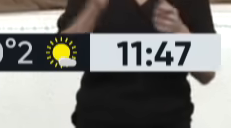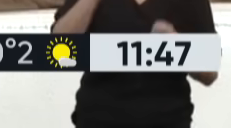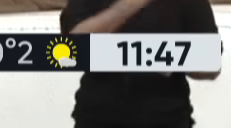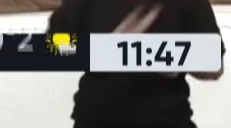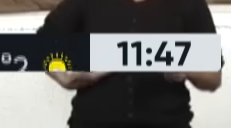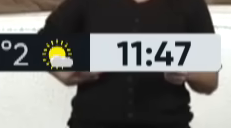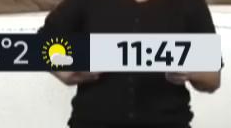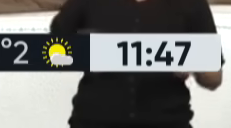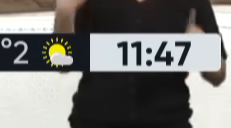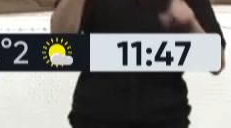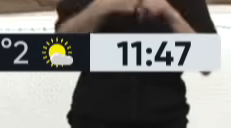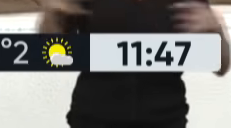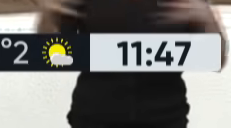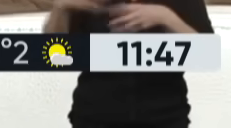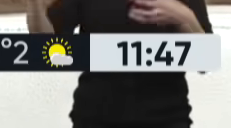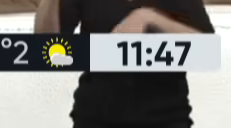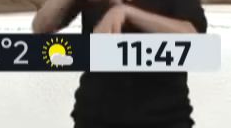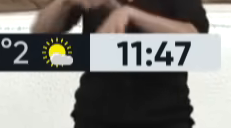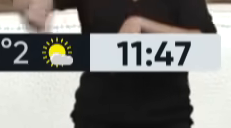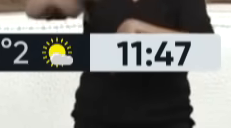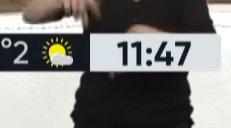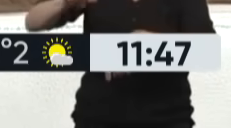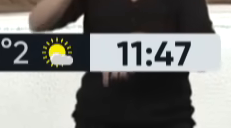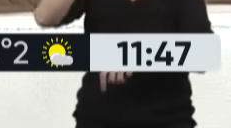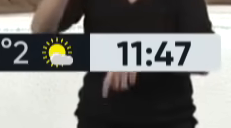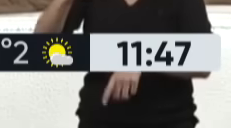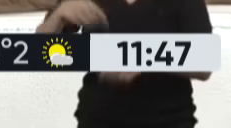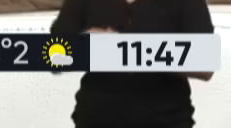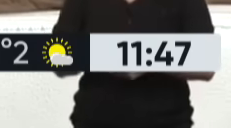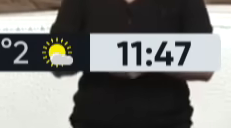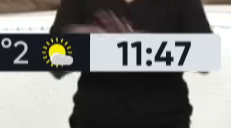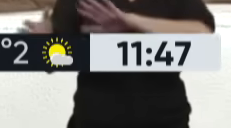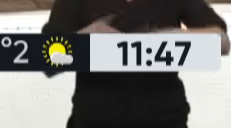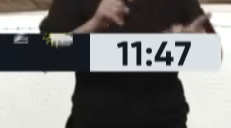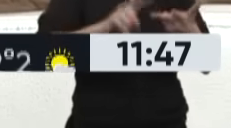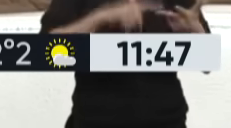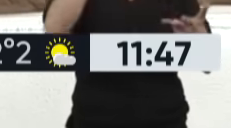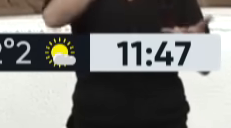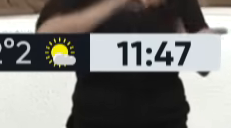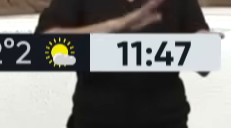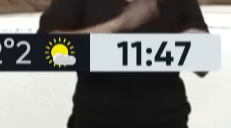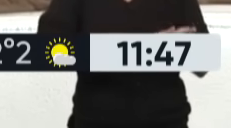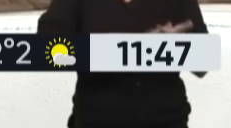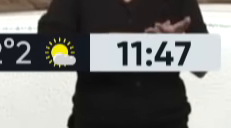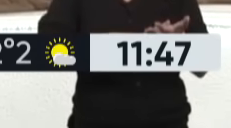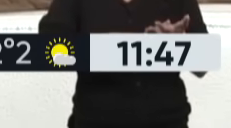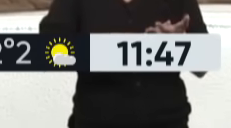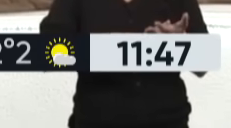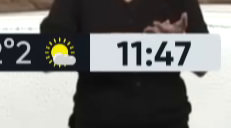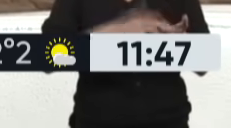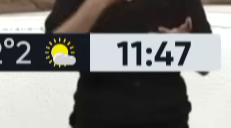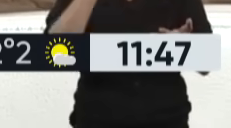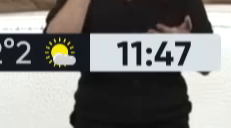o la primera pregunta que te había hecho, es acerca de la CIDE. Si hay un plan del gobierno para observar a